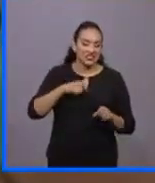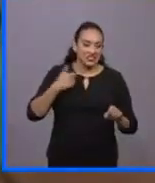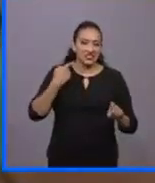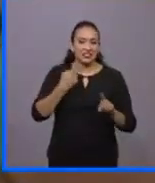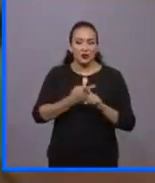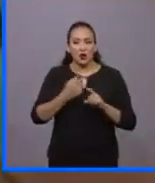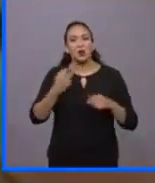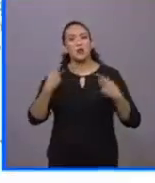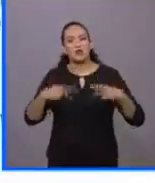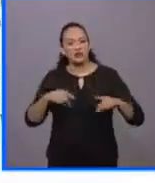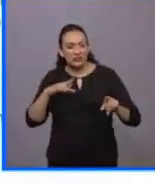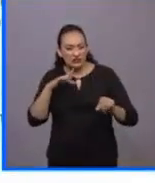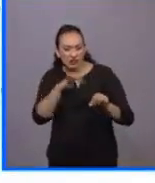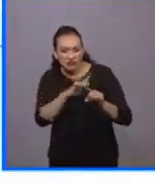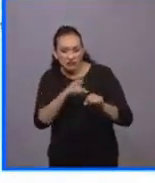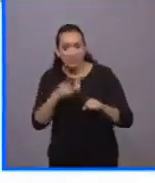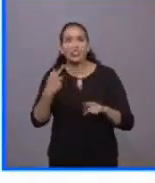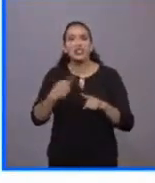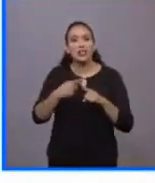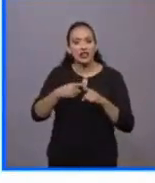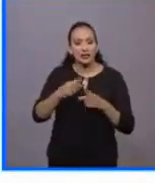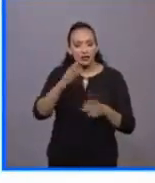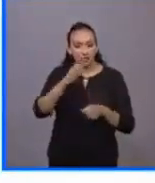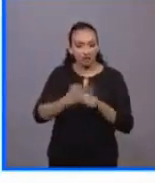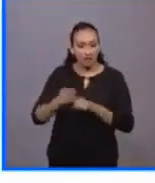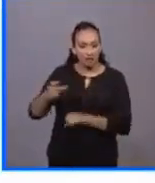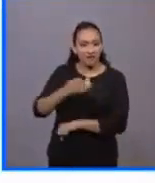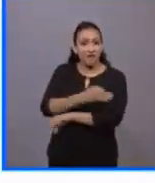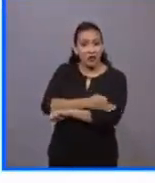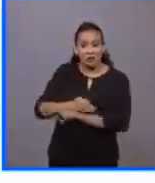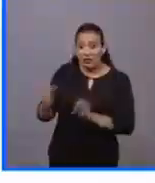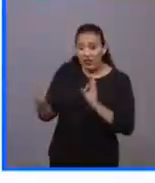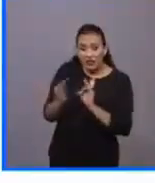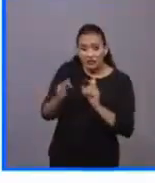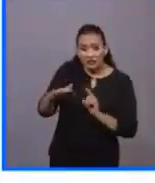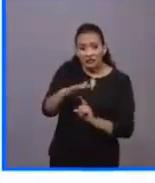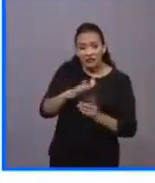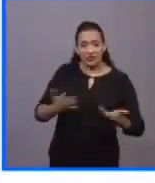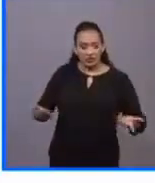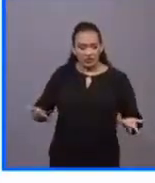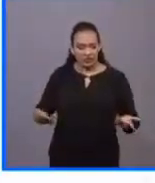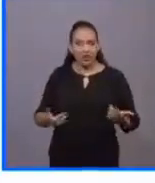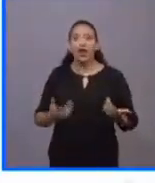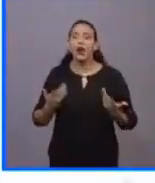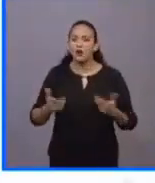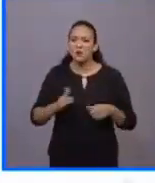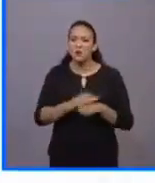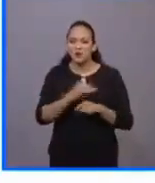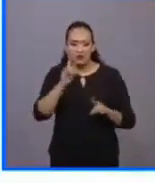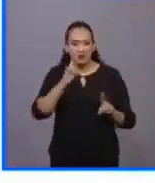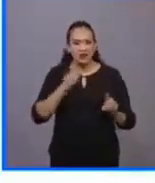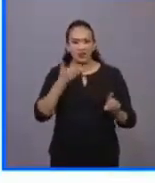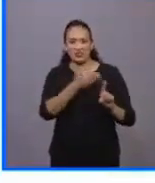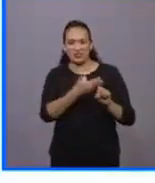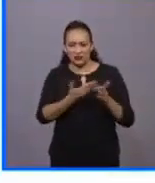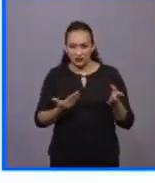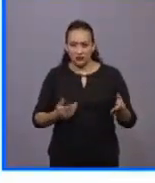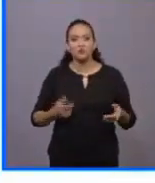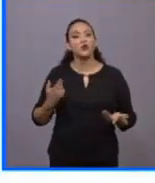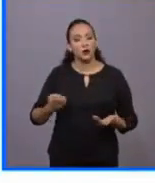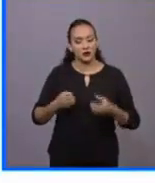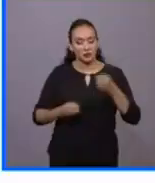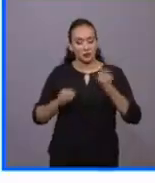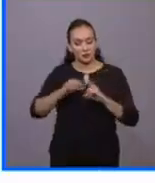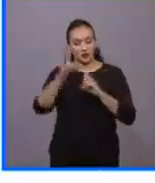de sus familiares más cercanos. En este contexto de violencia generalizada por razones de género, la Suprema Corte puso a